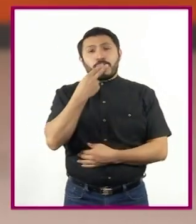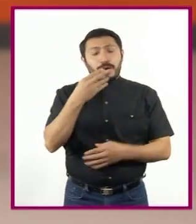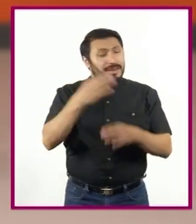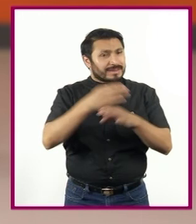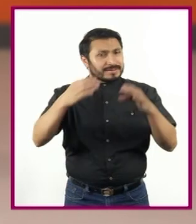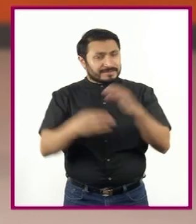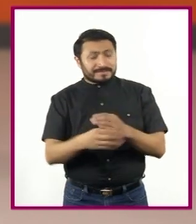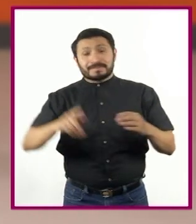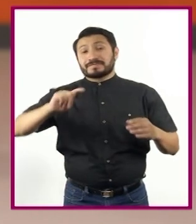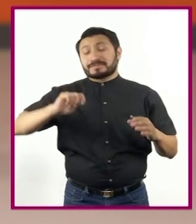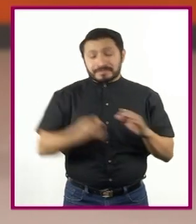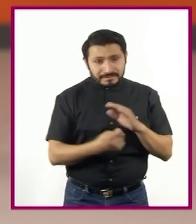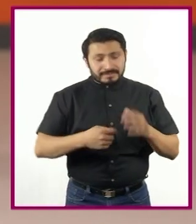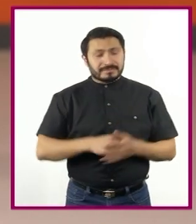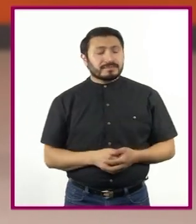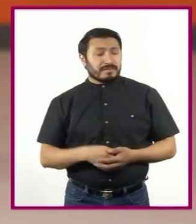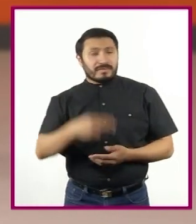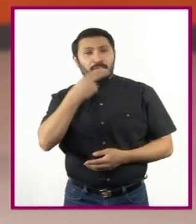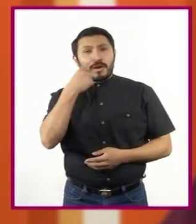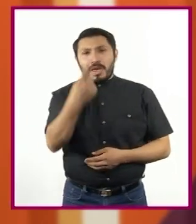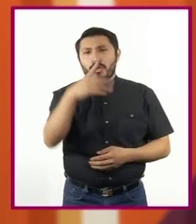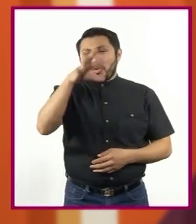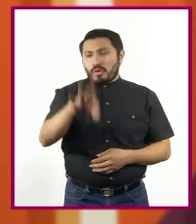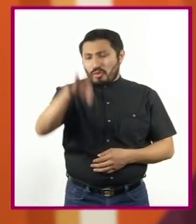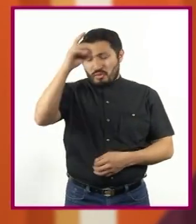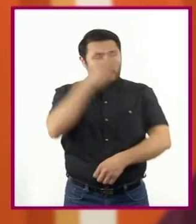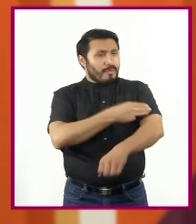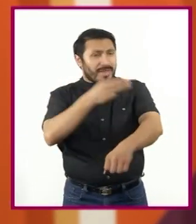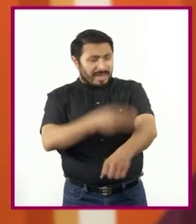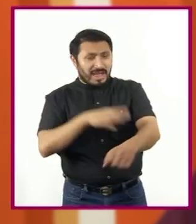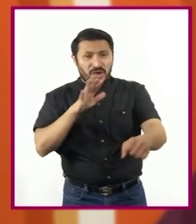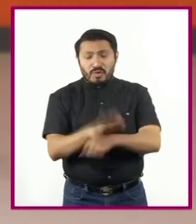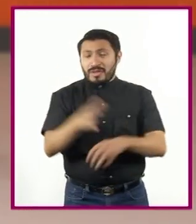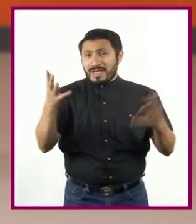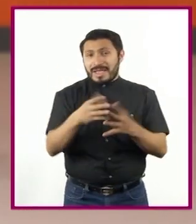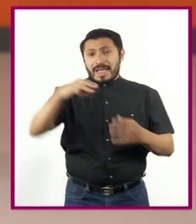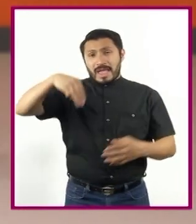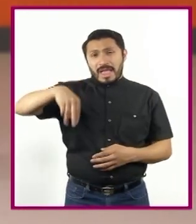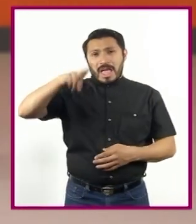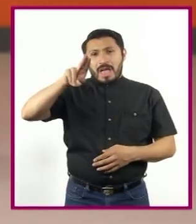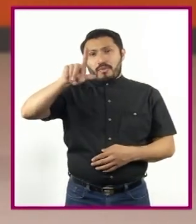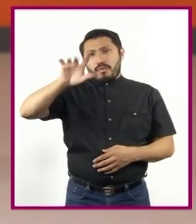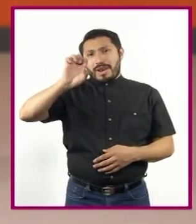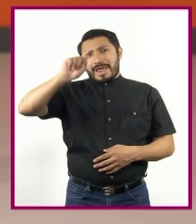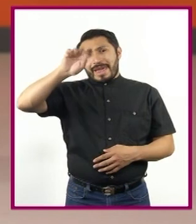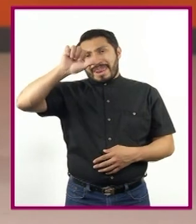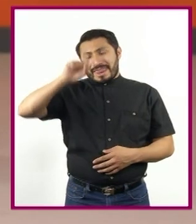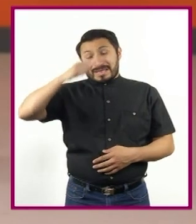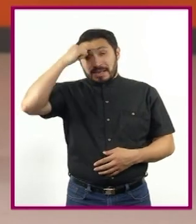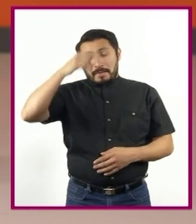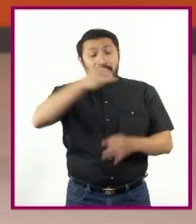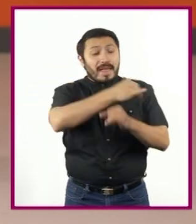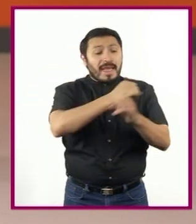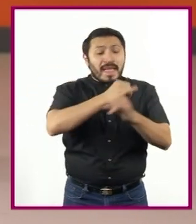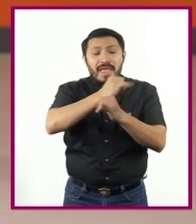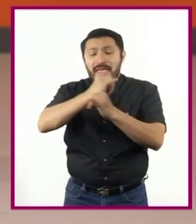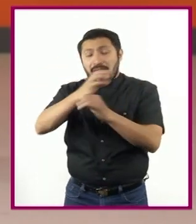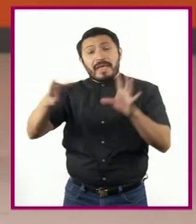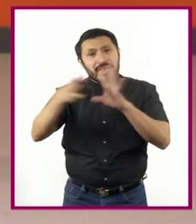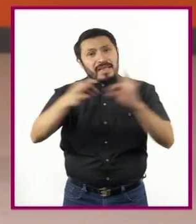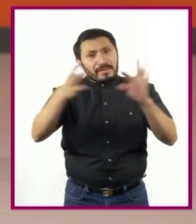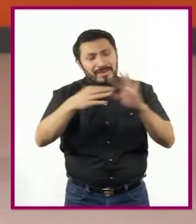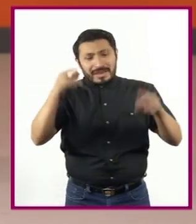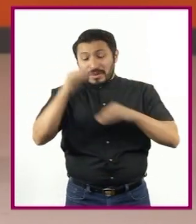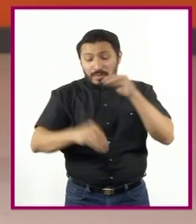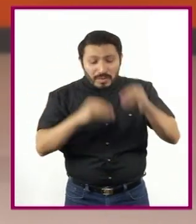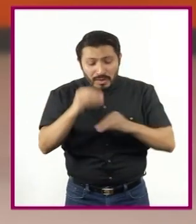técnico. Elegimos uno de los materiales con que están hechas las muletas para indagar y explicar el procesamiento de